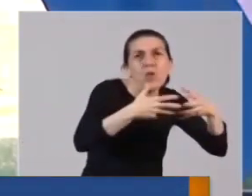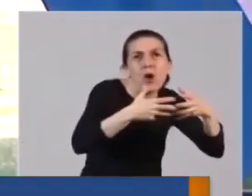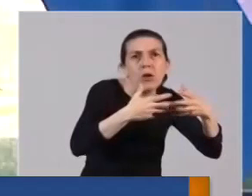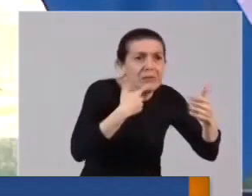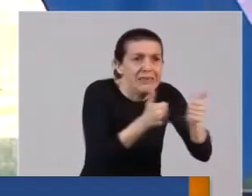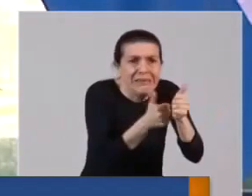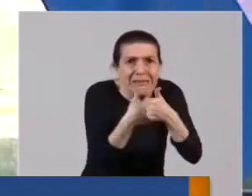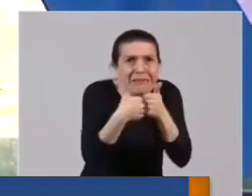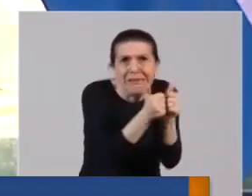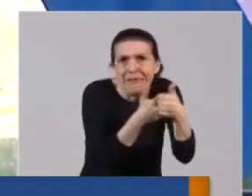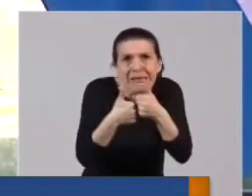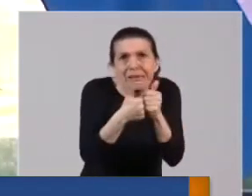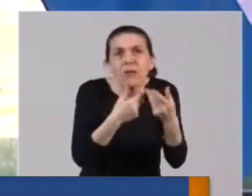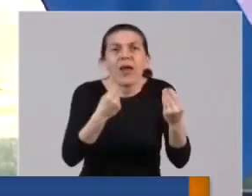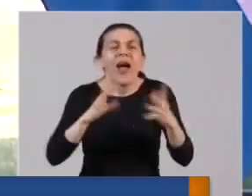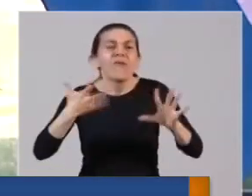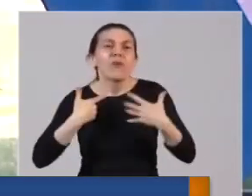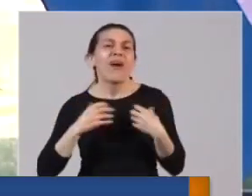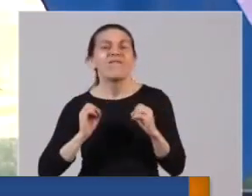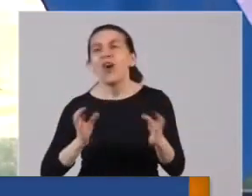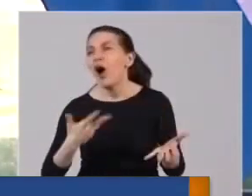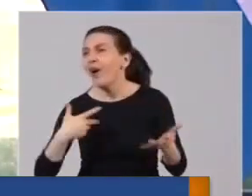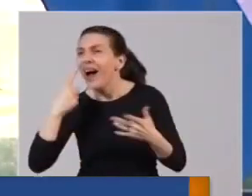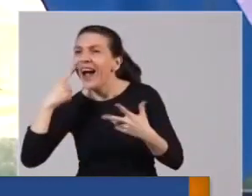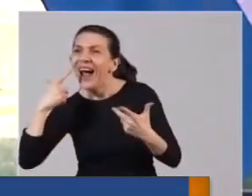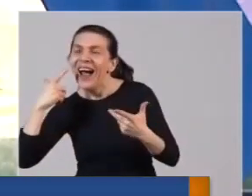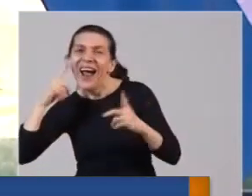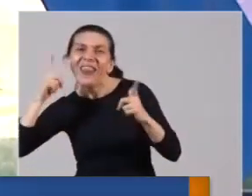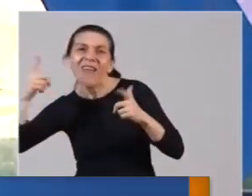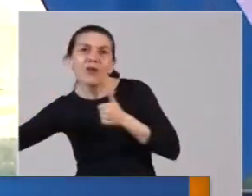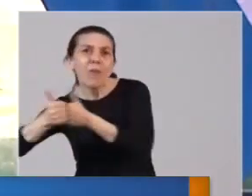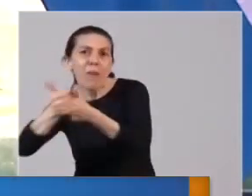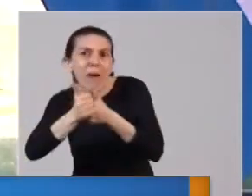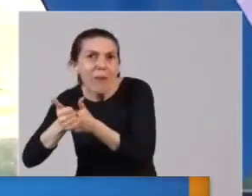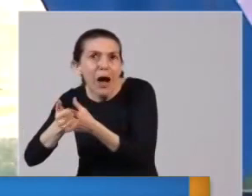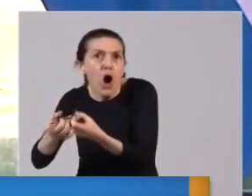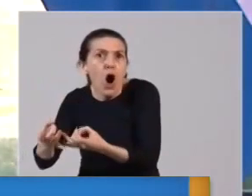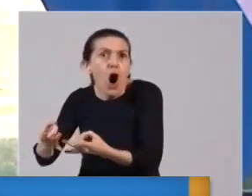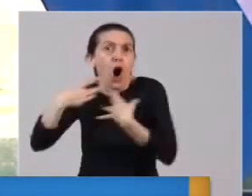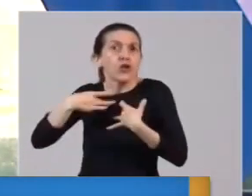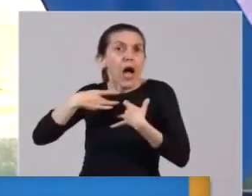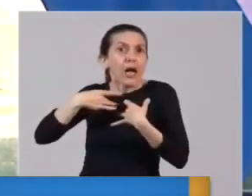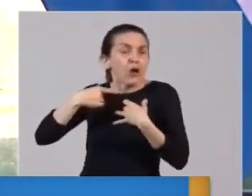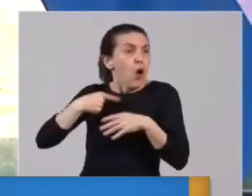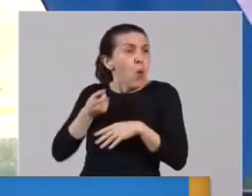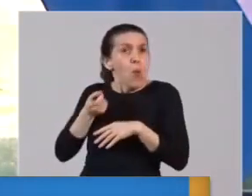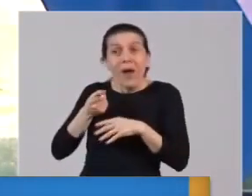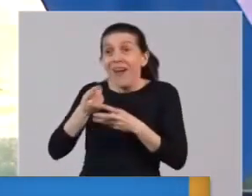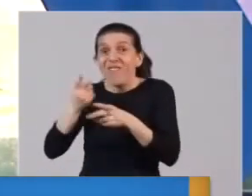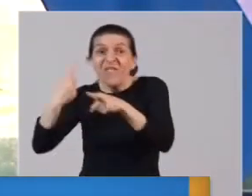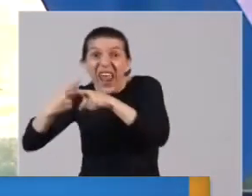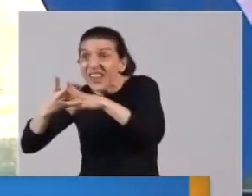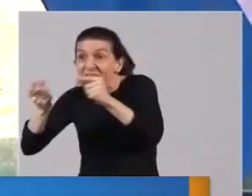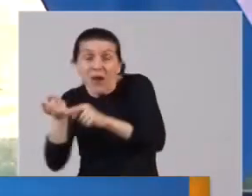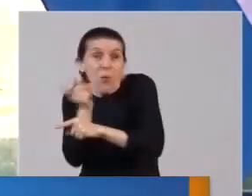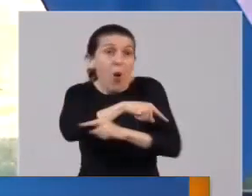inevitable porque la gente se relaja y después esa enfermedad que contraigan en esas reuniones pueden llevarlas a sus familias